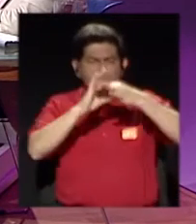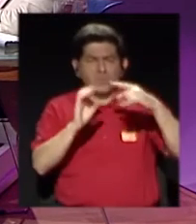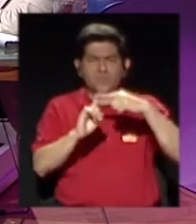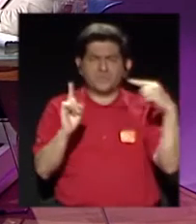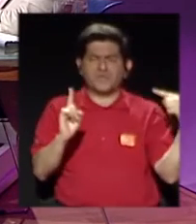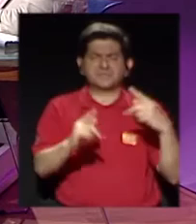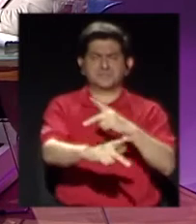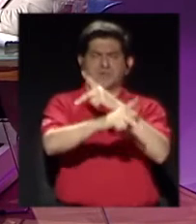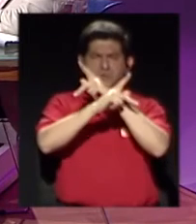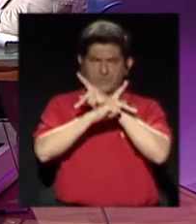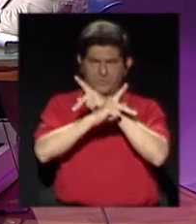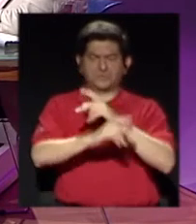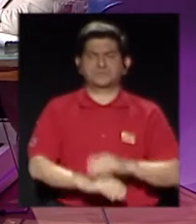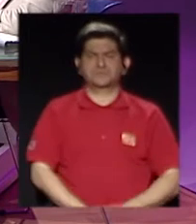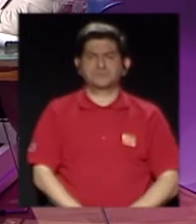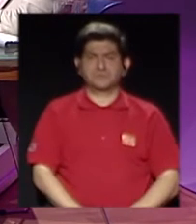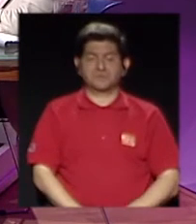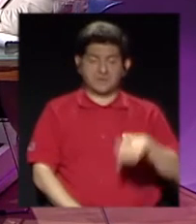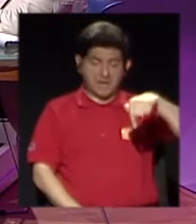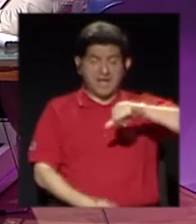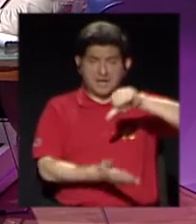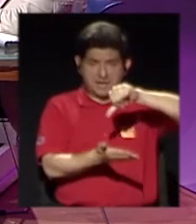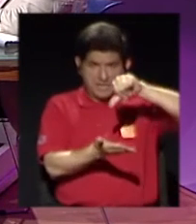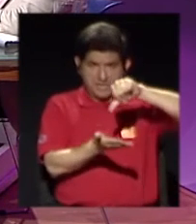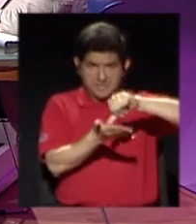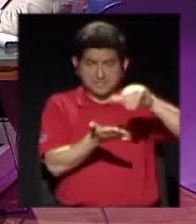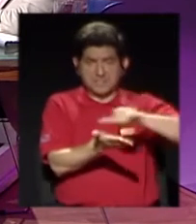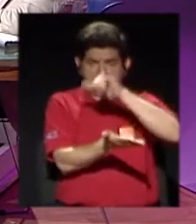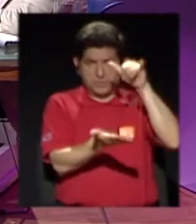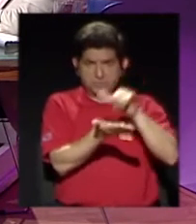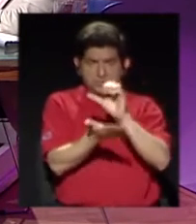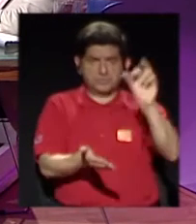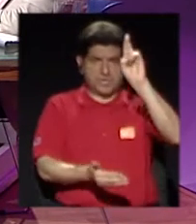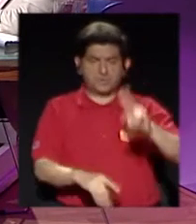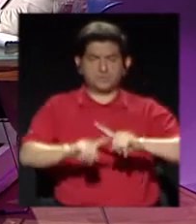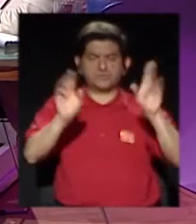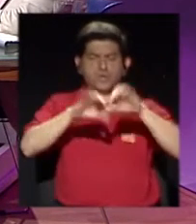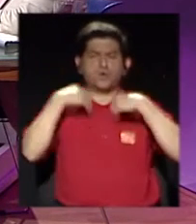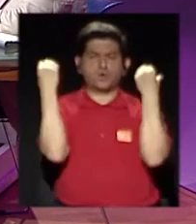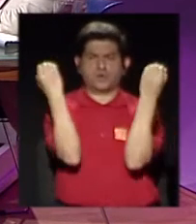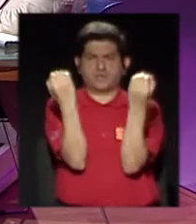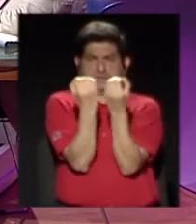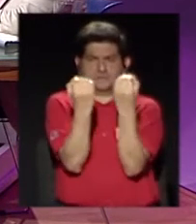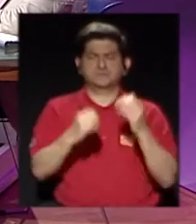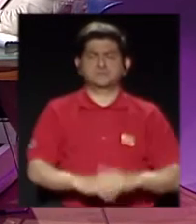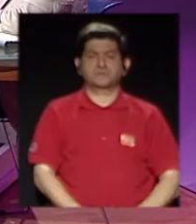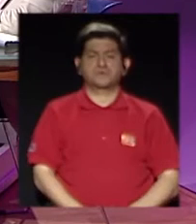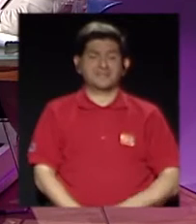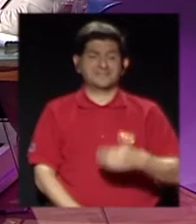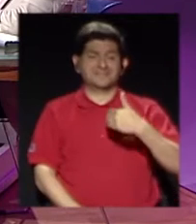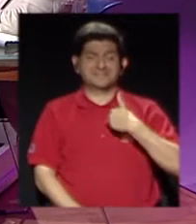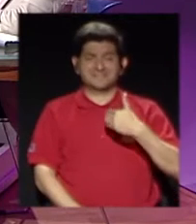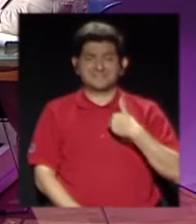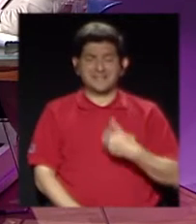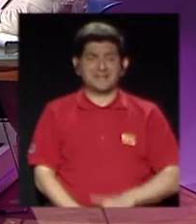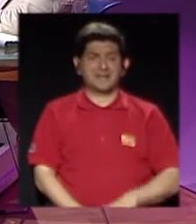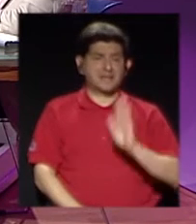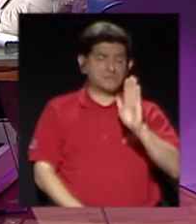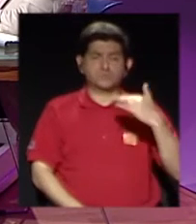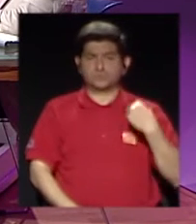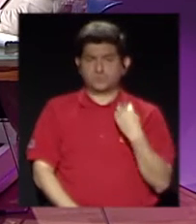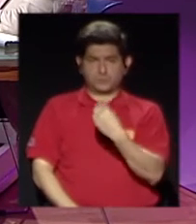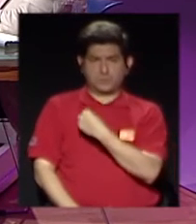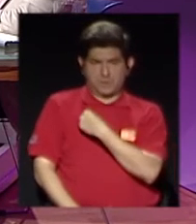refugio es decir desde san jose de costa rica a las organizaciones que han tenido muchos de sus activistas